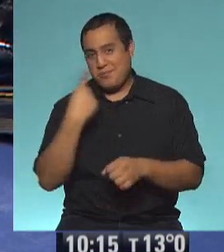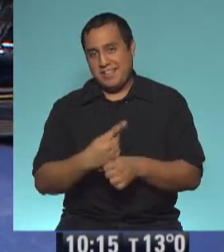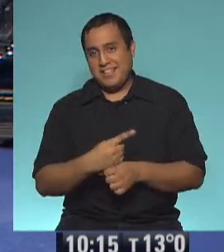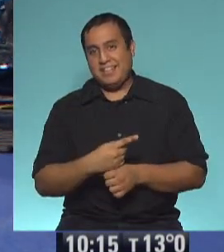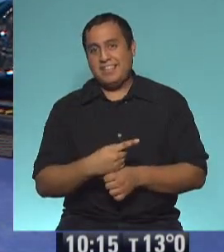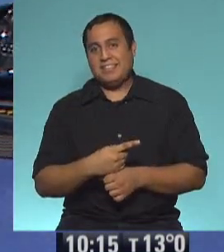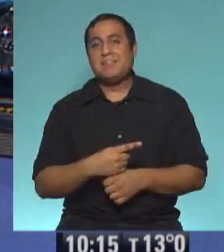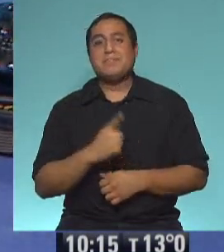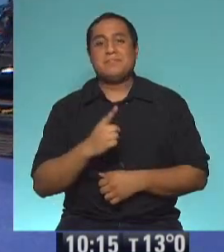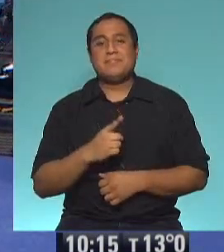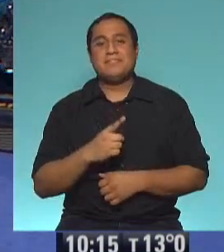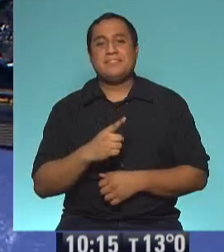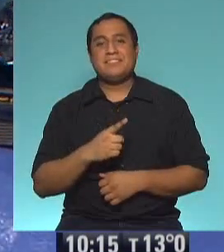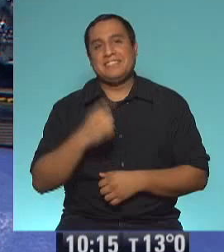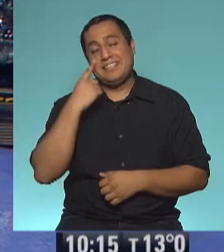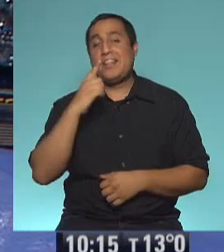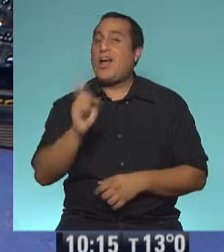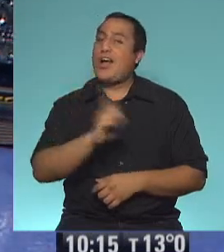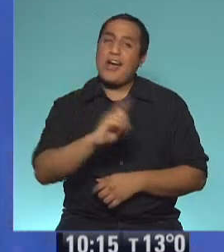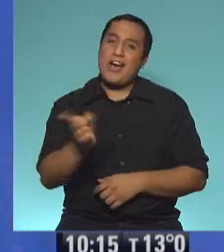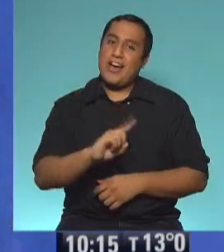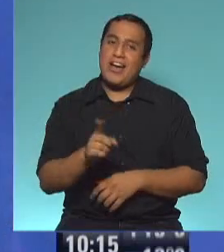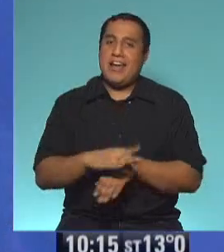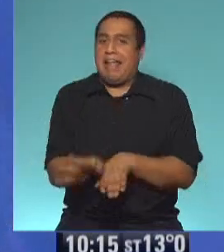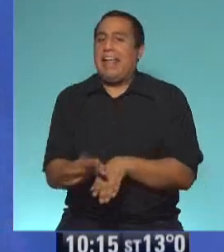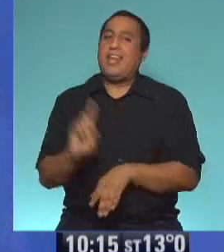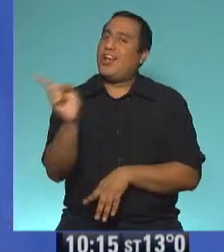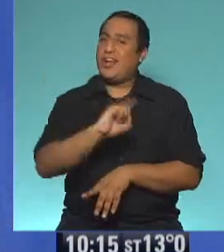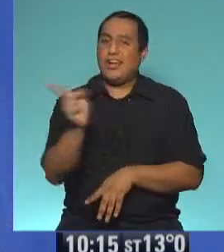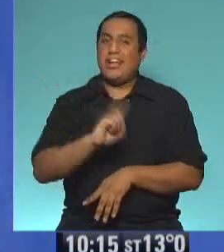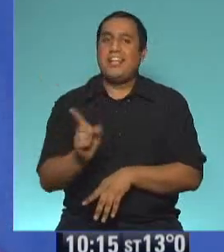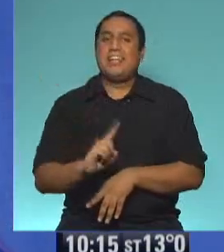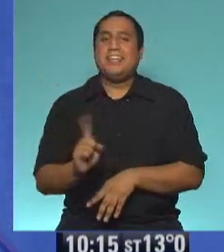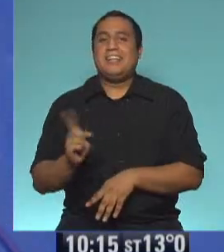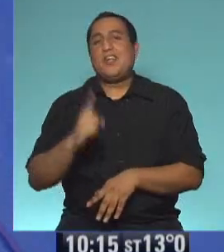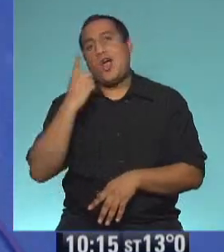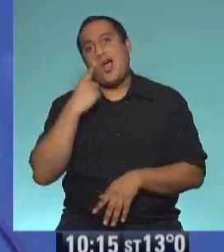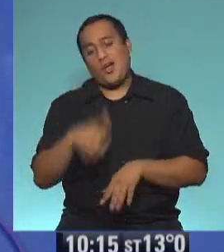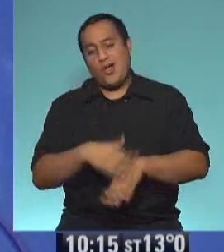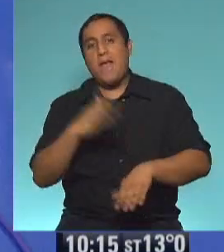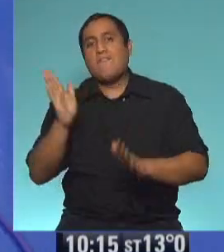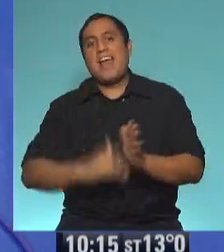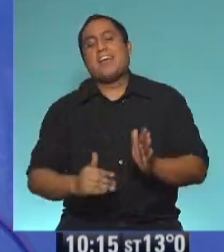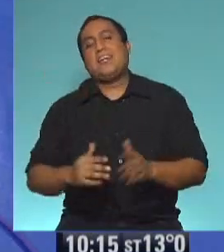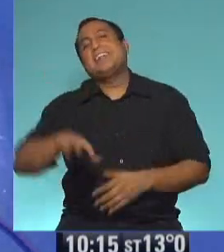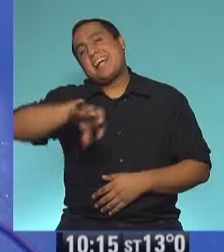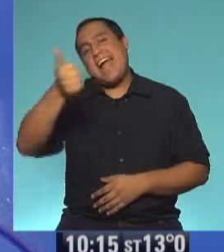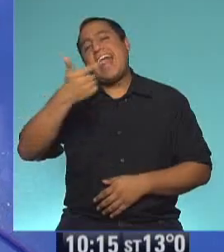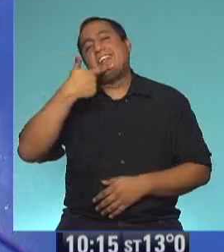No. ¿Estás haciendo trampa? ¡Sáquense de pie! Porque son blancas. ¡Gané!